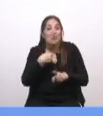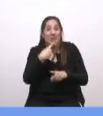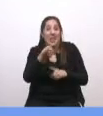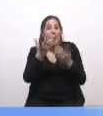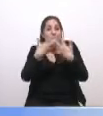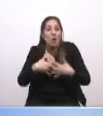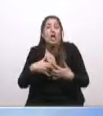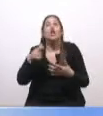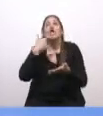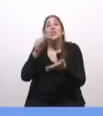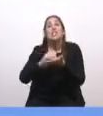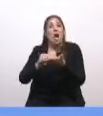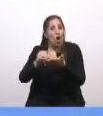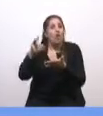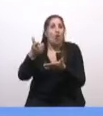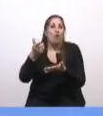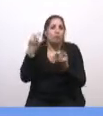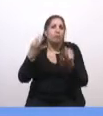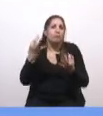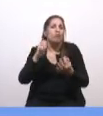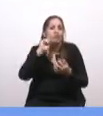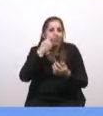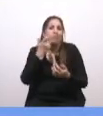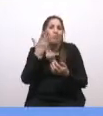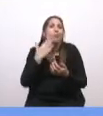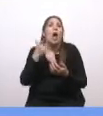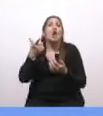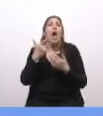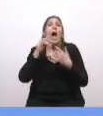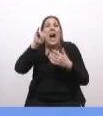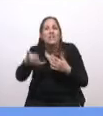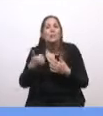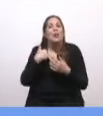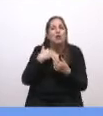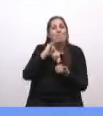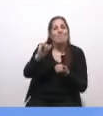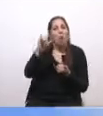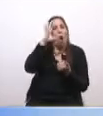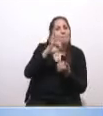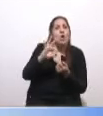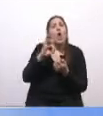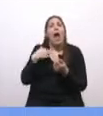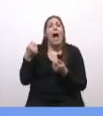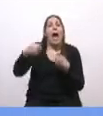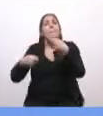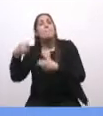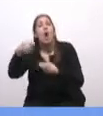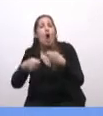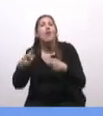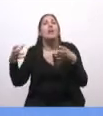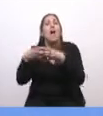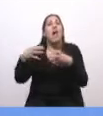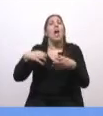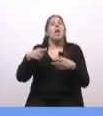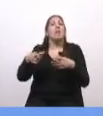y el senador fue muy generoso también al aceptar observaciones y aportes de las organizaciones de la sociedad civil como